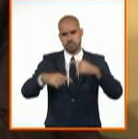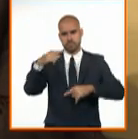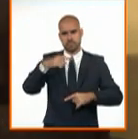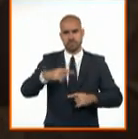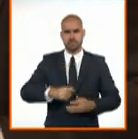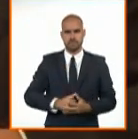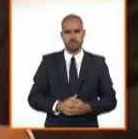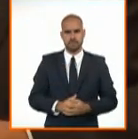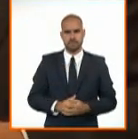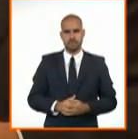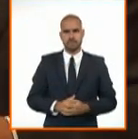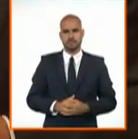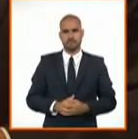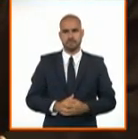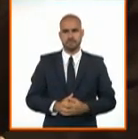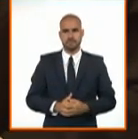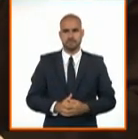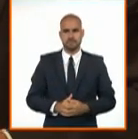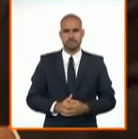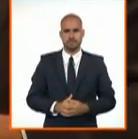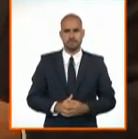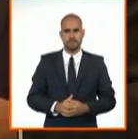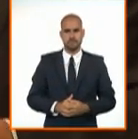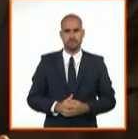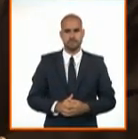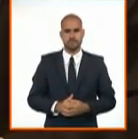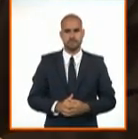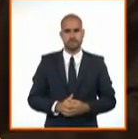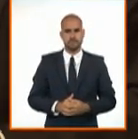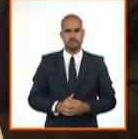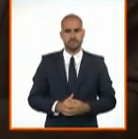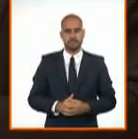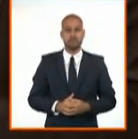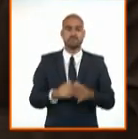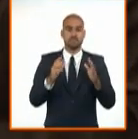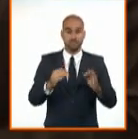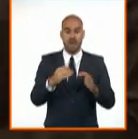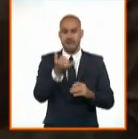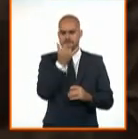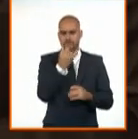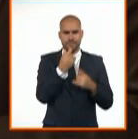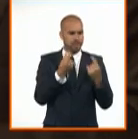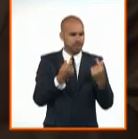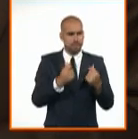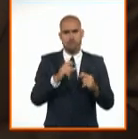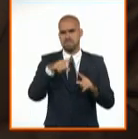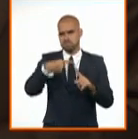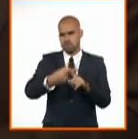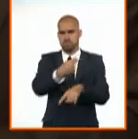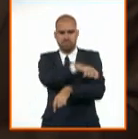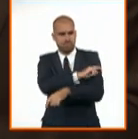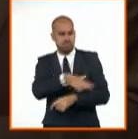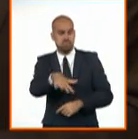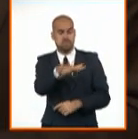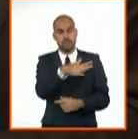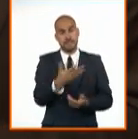situaciones por lo tanto que pasen estas cosas que se hacen que nuestra economía que se afecte nuestra población